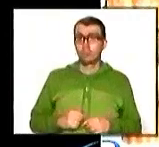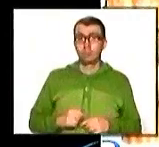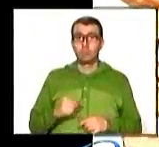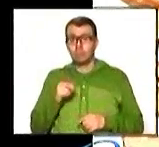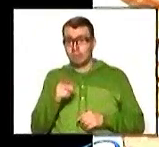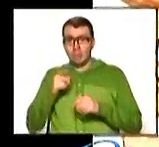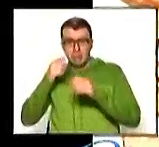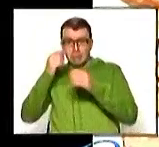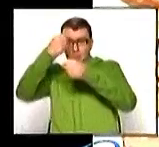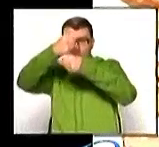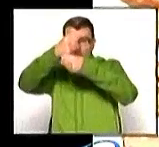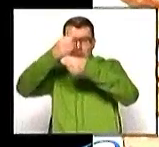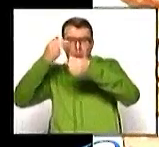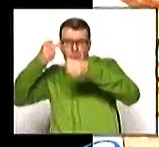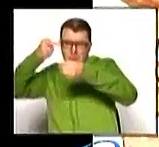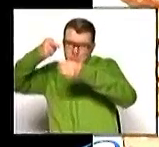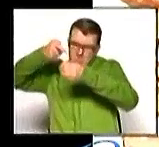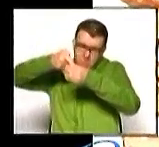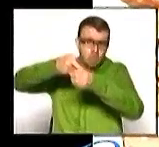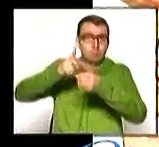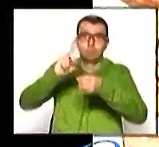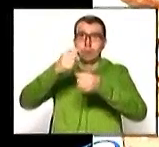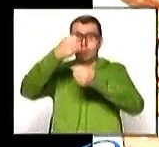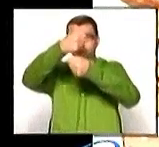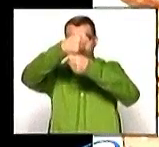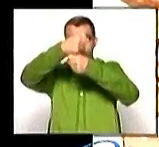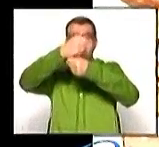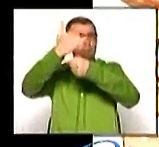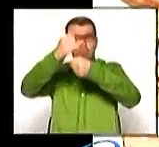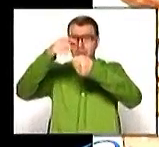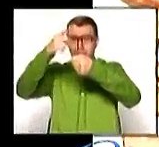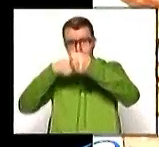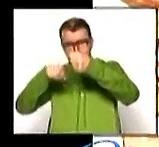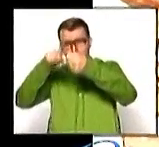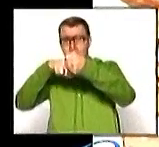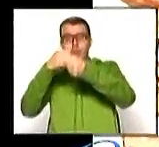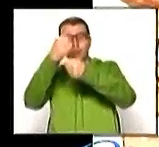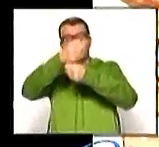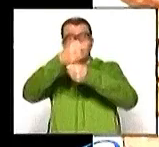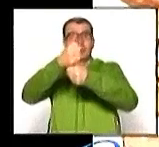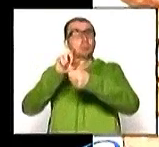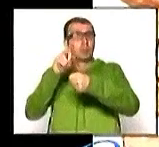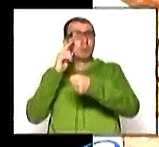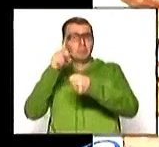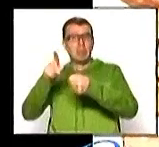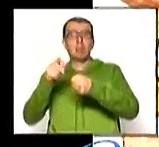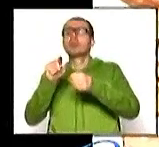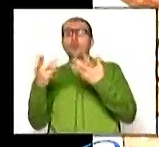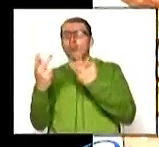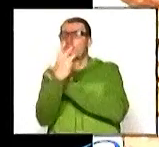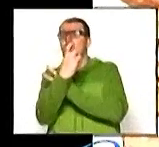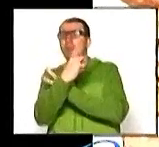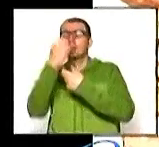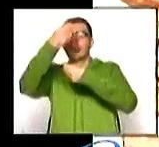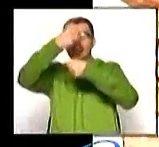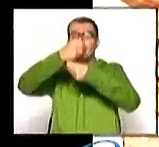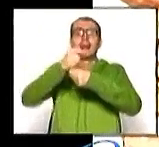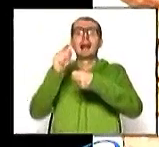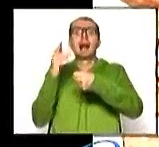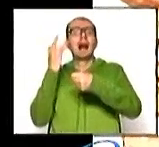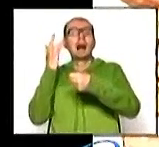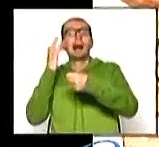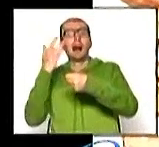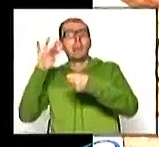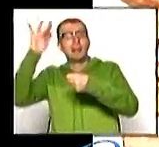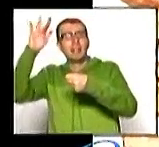uno está haciendo las cirugías en el hueso. Ahí ven ustedes la anatomía. Entonces lo amarillito es el hueso, lo